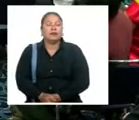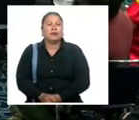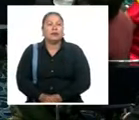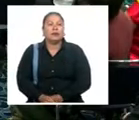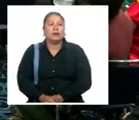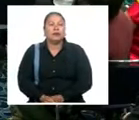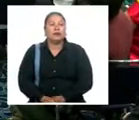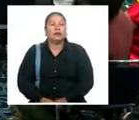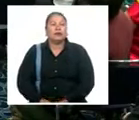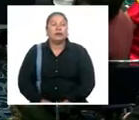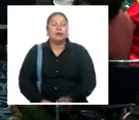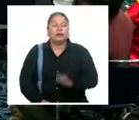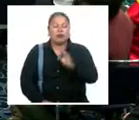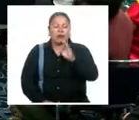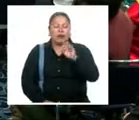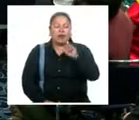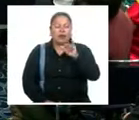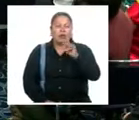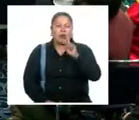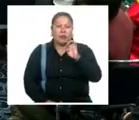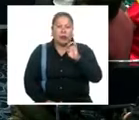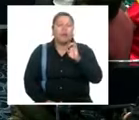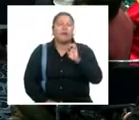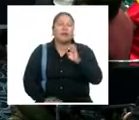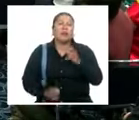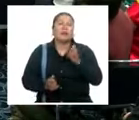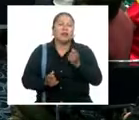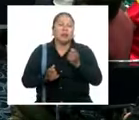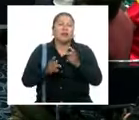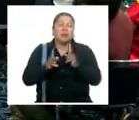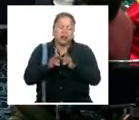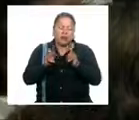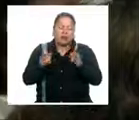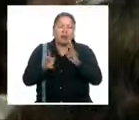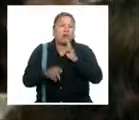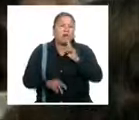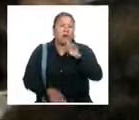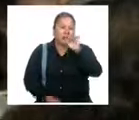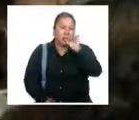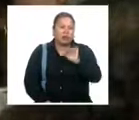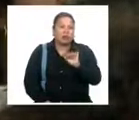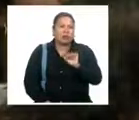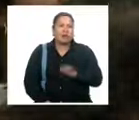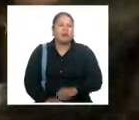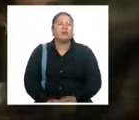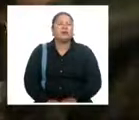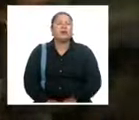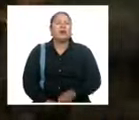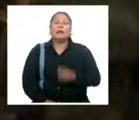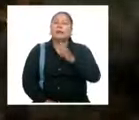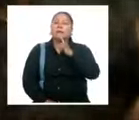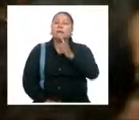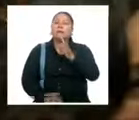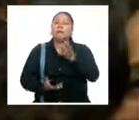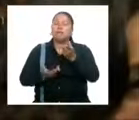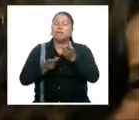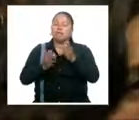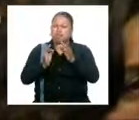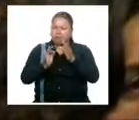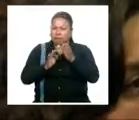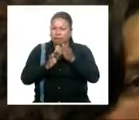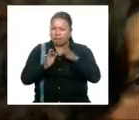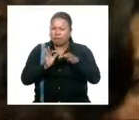Voz del Sur. Felipe Cruz García, del periódico Voz del Sur. Señor gobernador, ha comentado que en